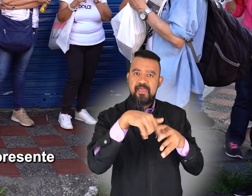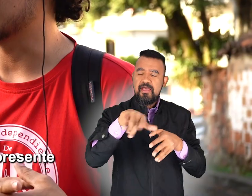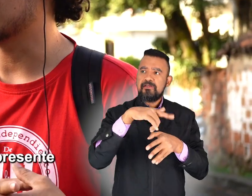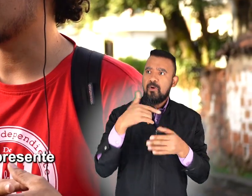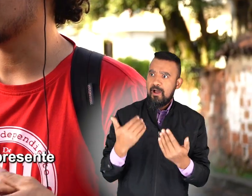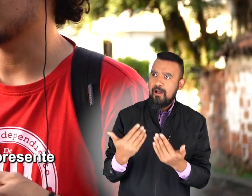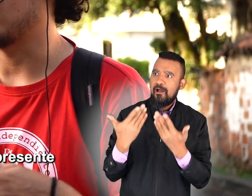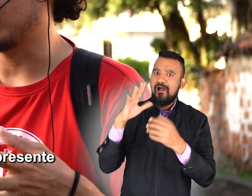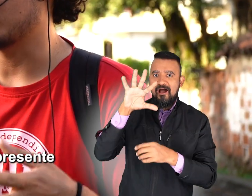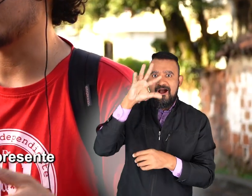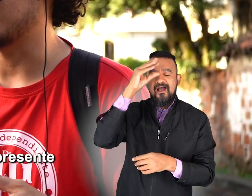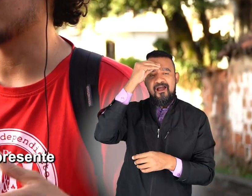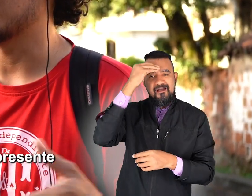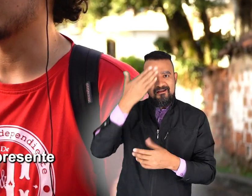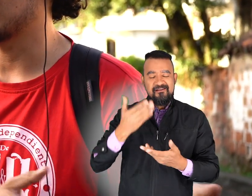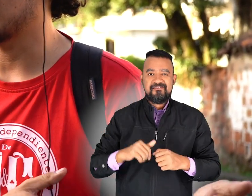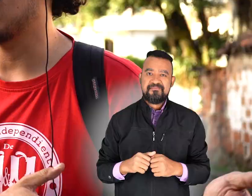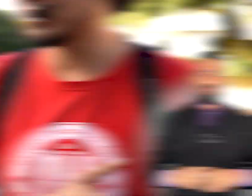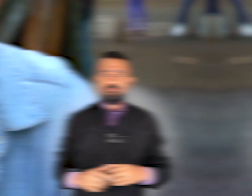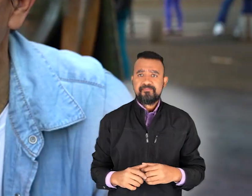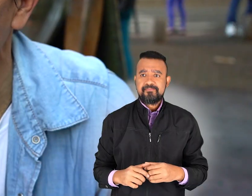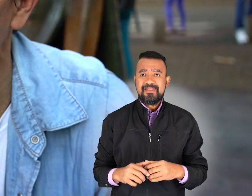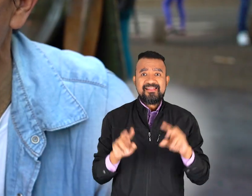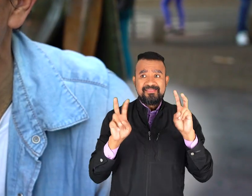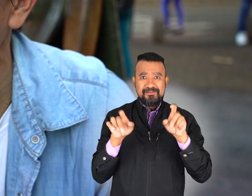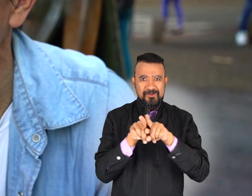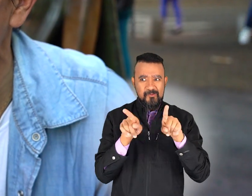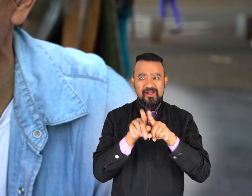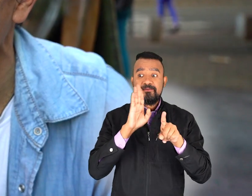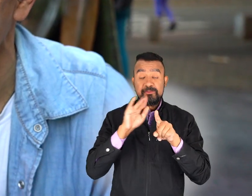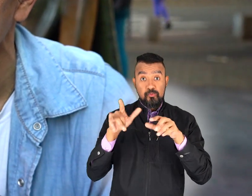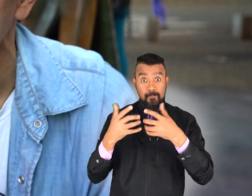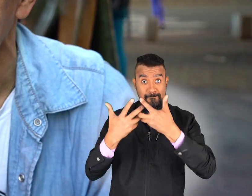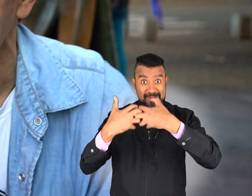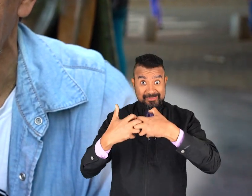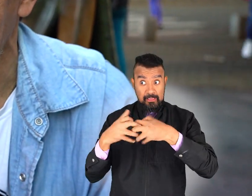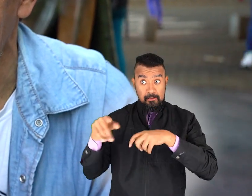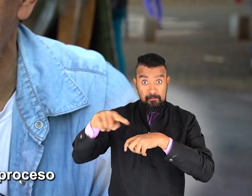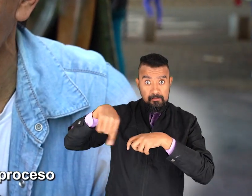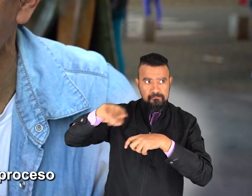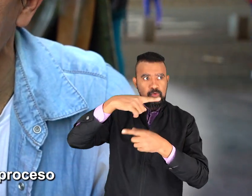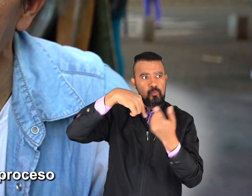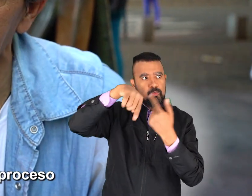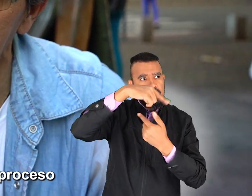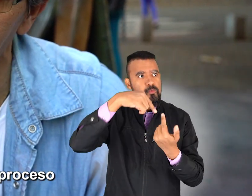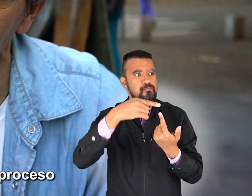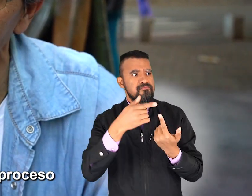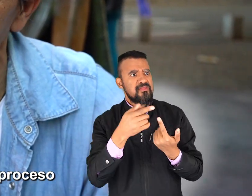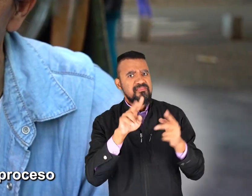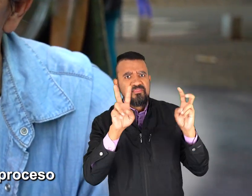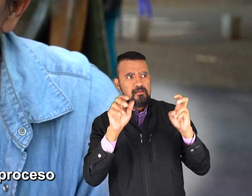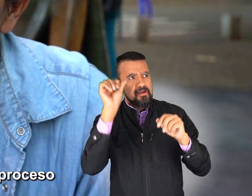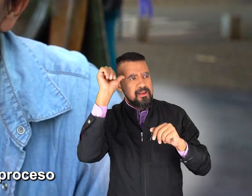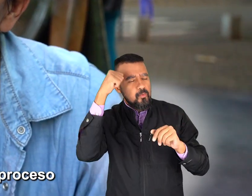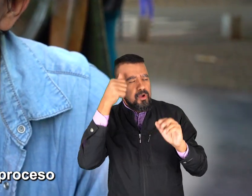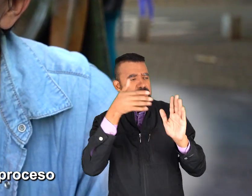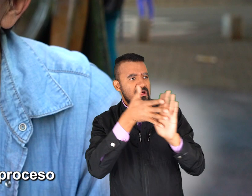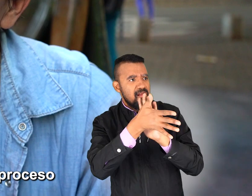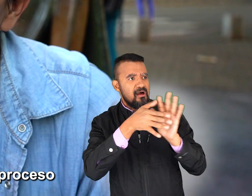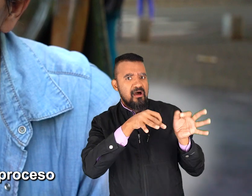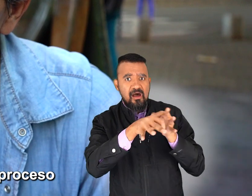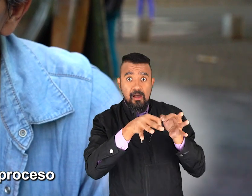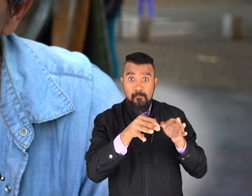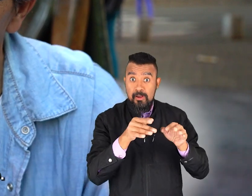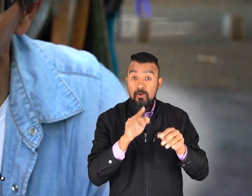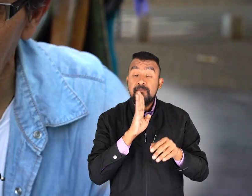patrimonio cultural presente en sus territorios. Que una empresa haga el proceso de memoria,